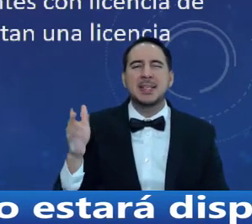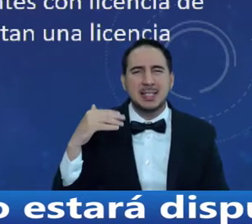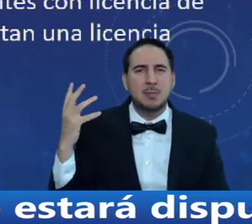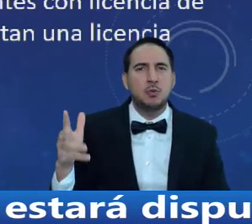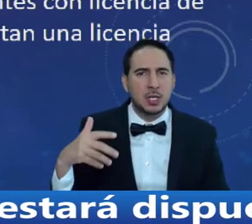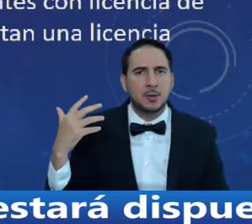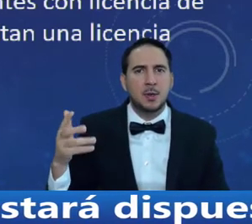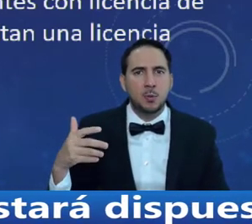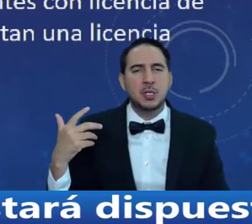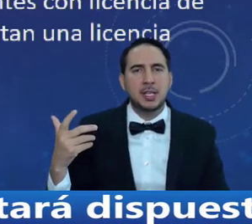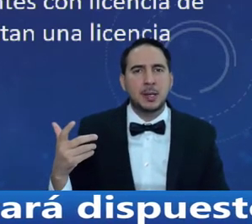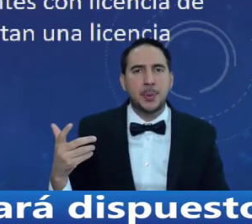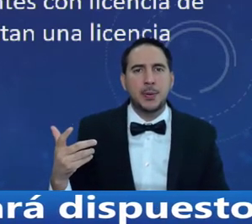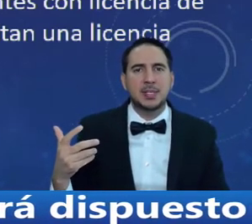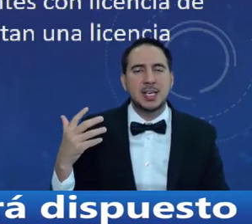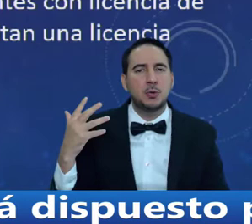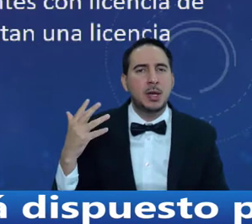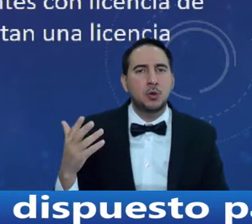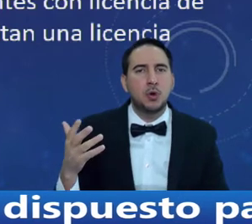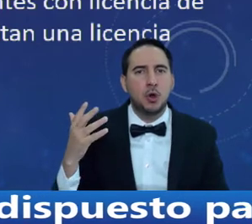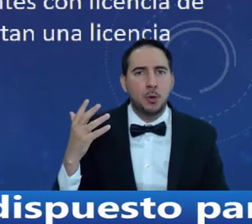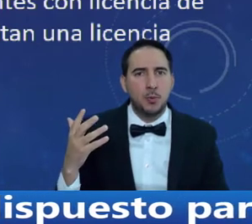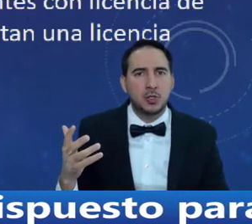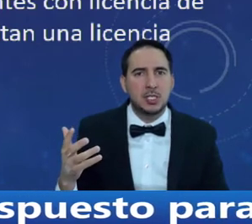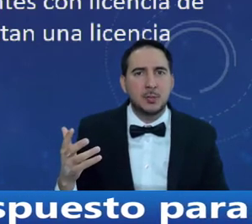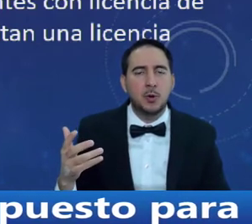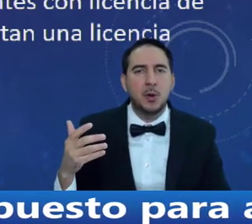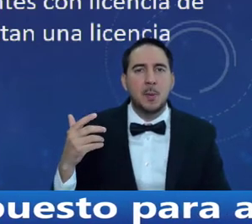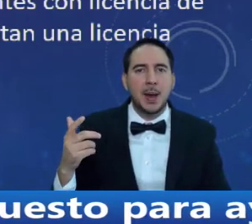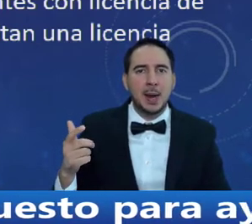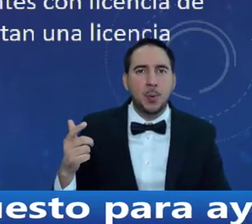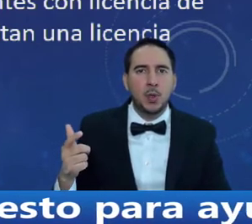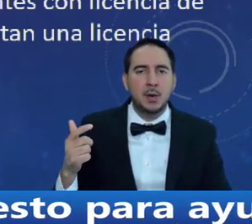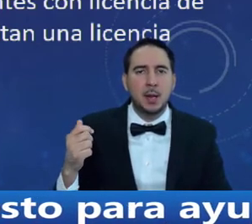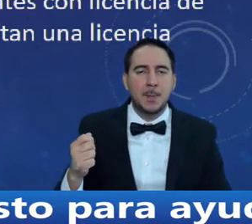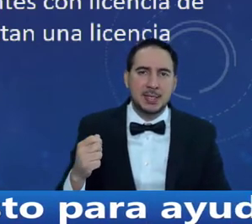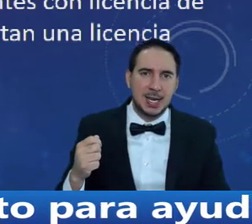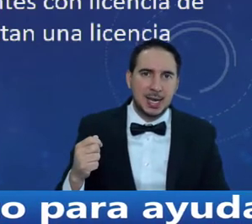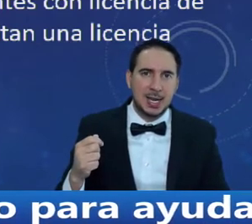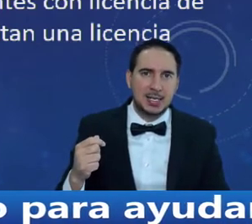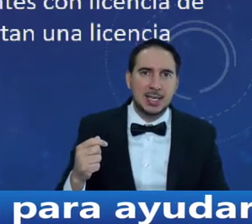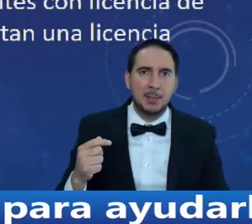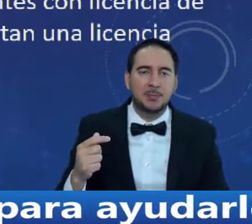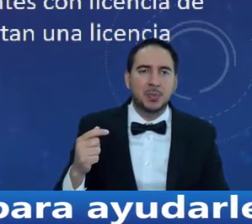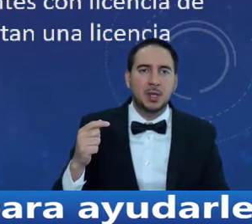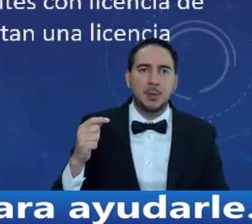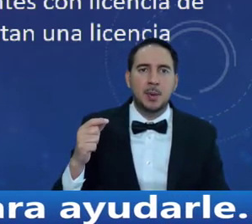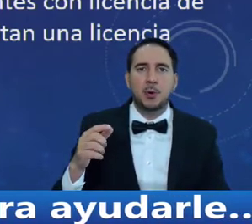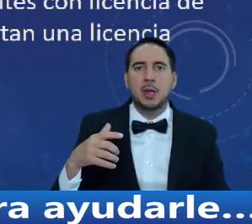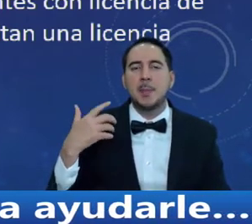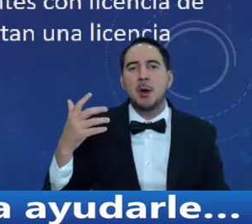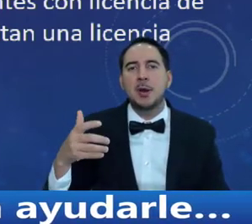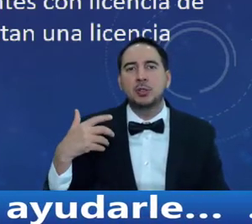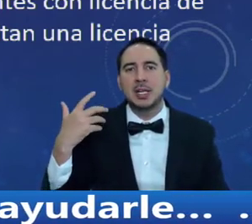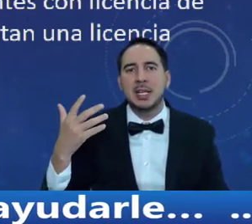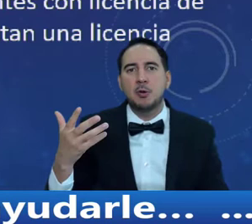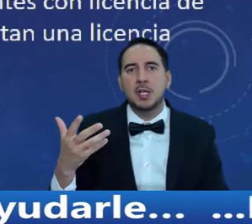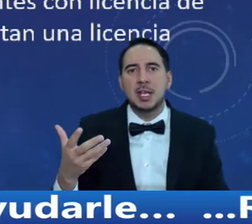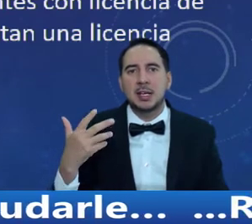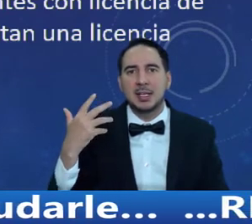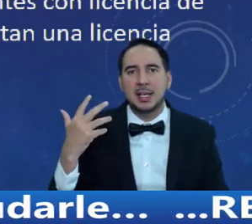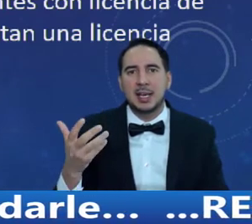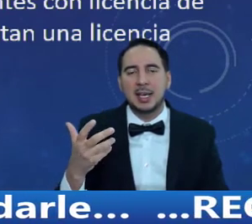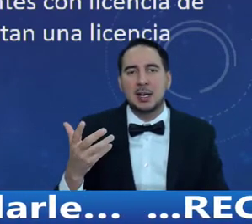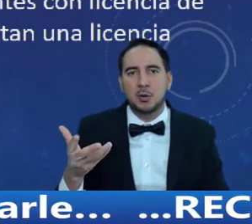y empecé a hacer muchas, muchas de estas pruebas, y eso me ayudó muchísimo para poder pasar el examen, porque ya más o menos tenía